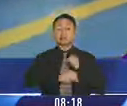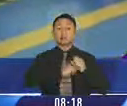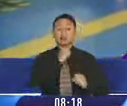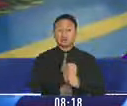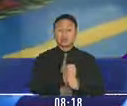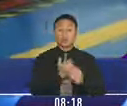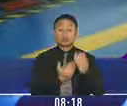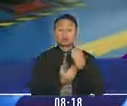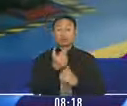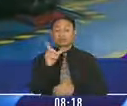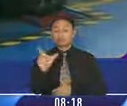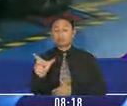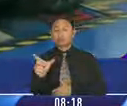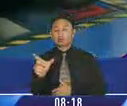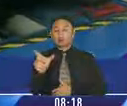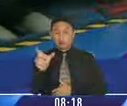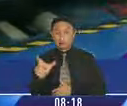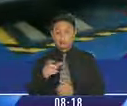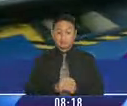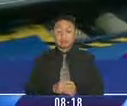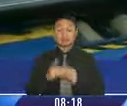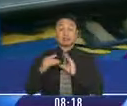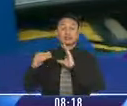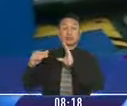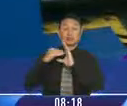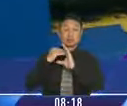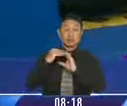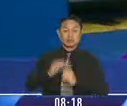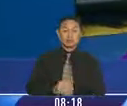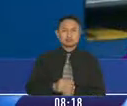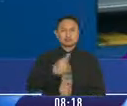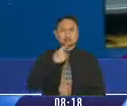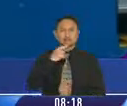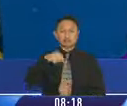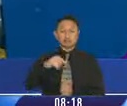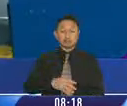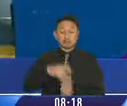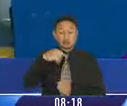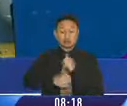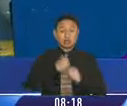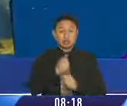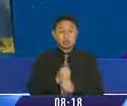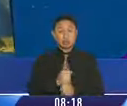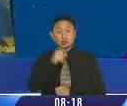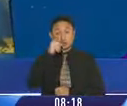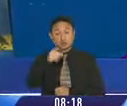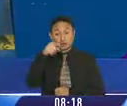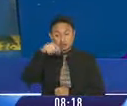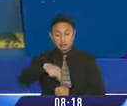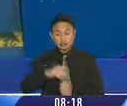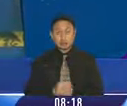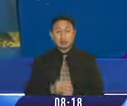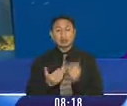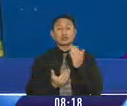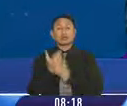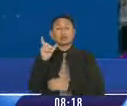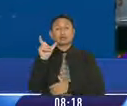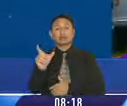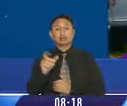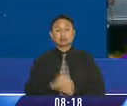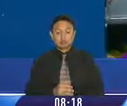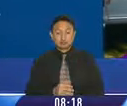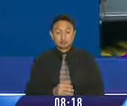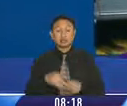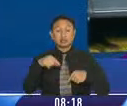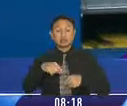nueva especie. Cuando le llega el correo al usuario, le dice, ¿no?, ese año le corresponde a usted entregarle una nueva especie. Y le dan